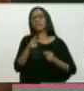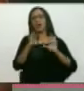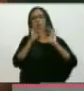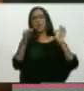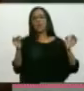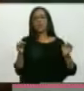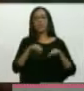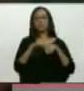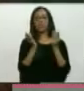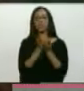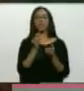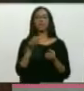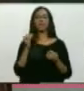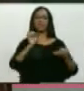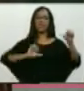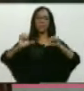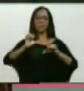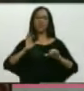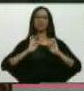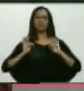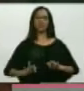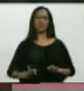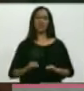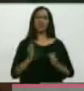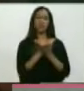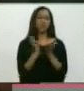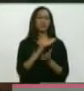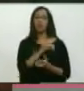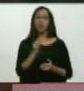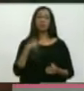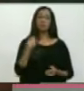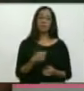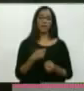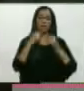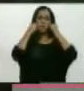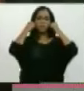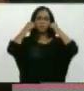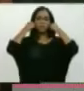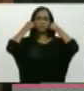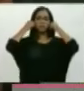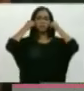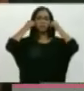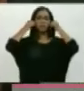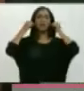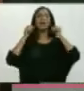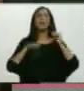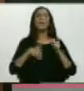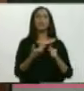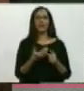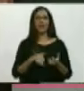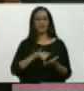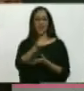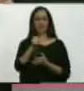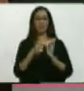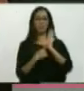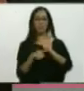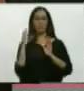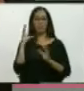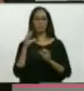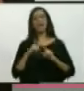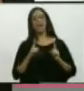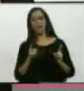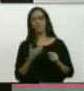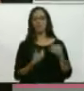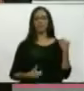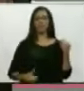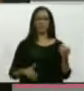Química y Física. Sí. Y a esos estudiantes no se les pagó, ¿verdad? No se les pagó para que pudieran viajar a representar a Colombia. Y Duque prestó el avión. Ah, pero Duque presta